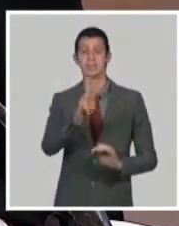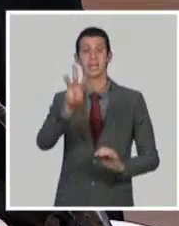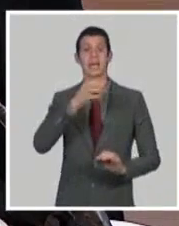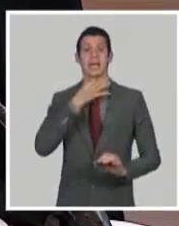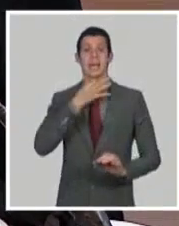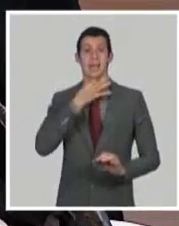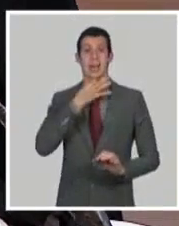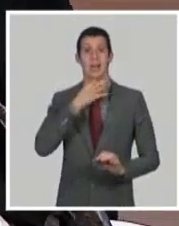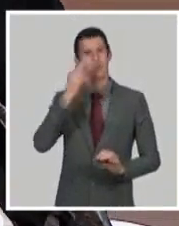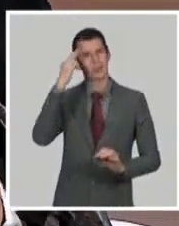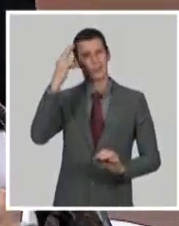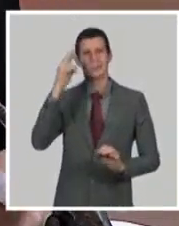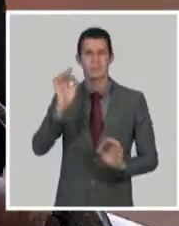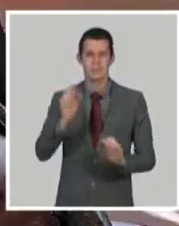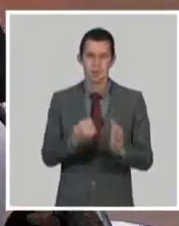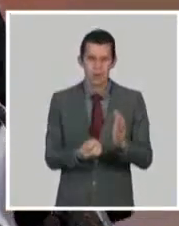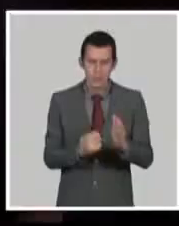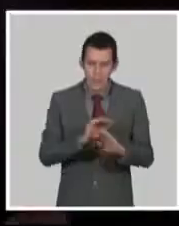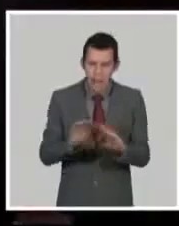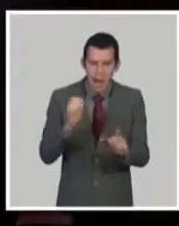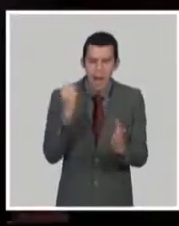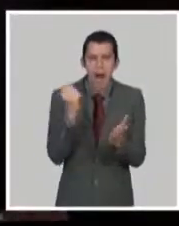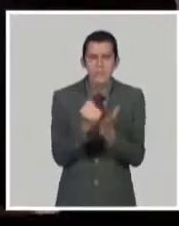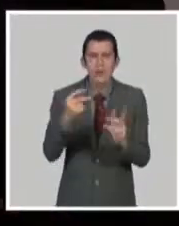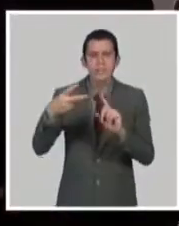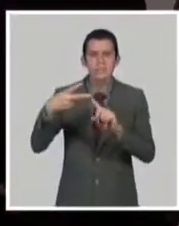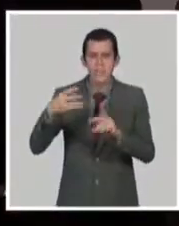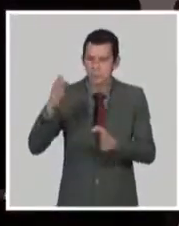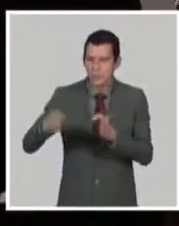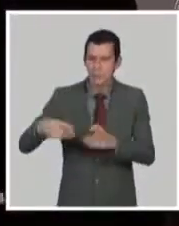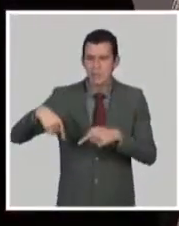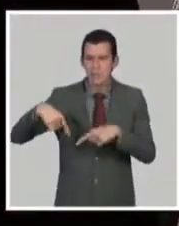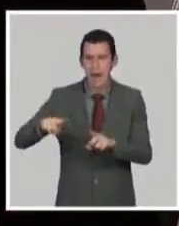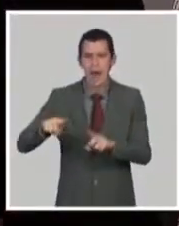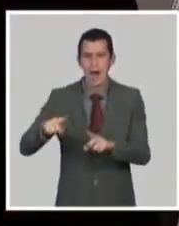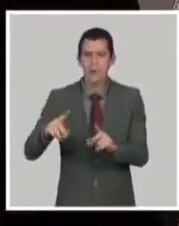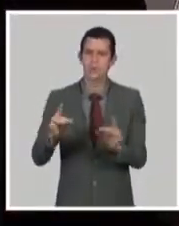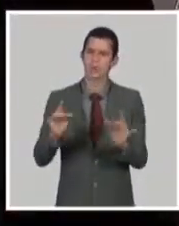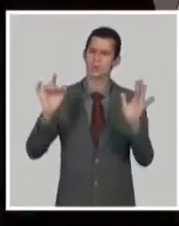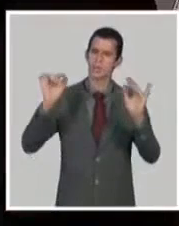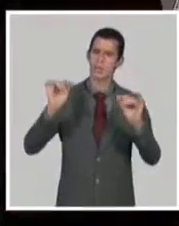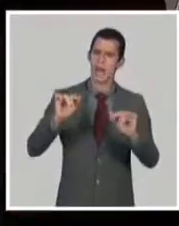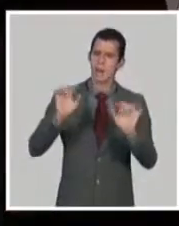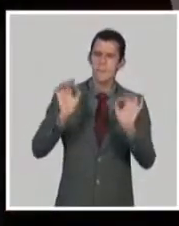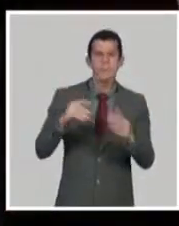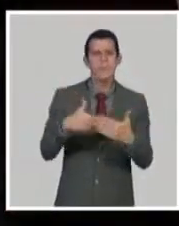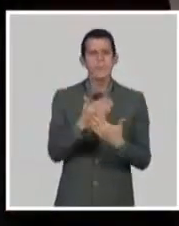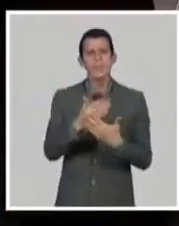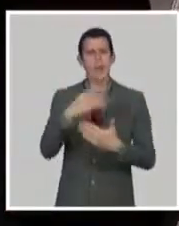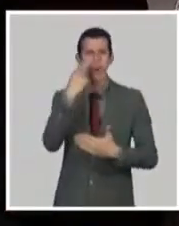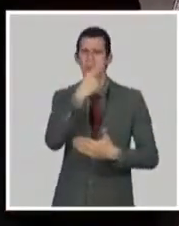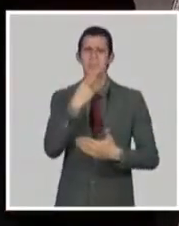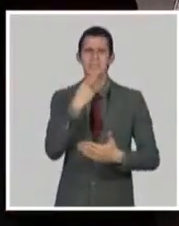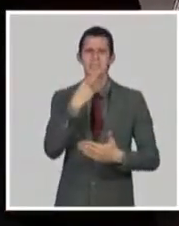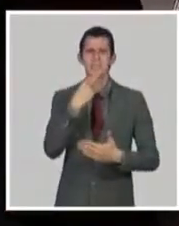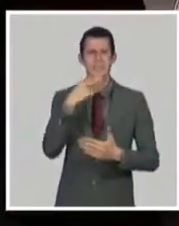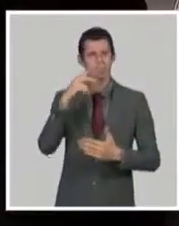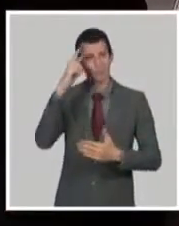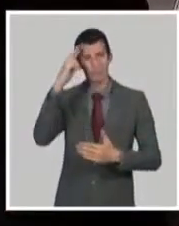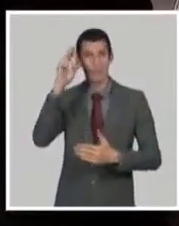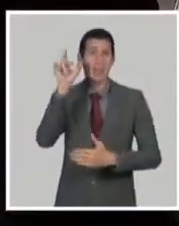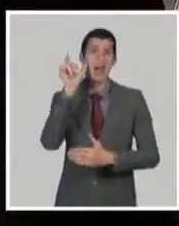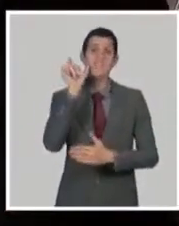su poema Abdala. Sí, fue una coincidencia muy coincidente, muy pero coincidente. No fue premeditada. No fue